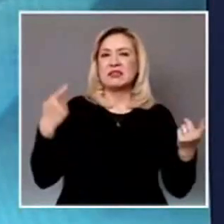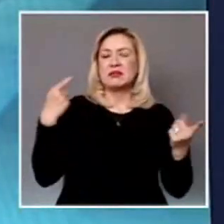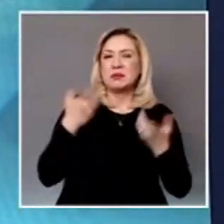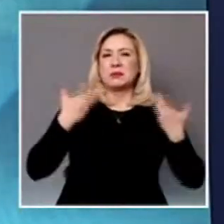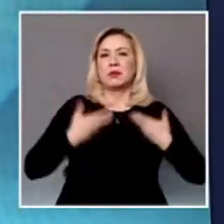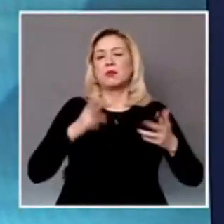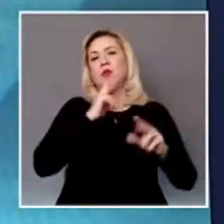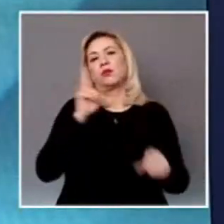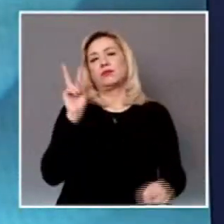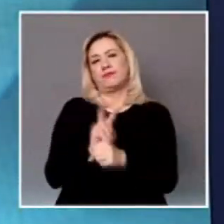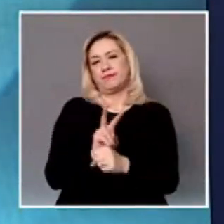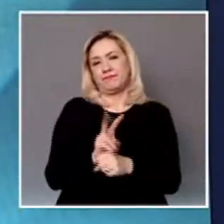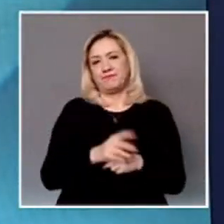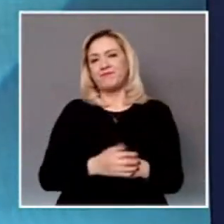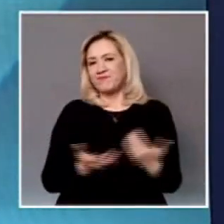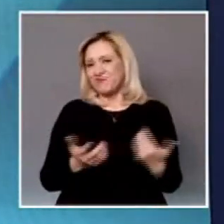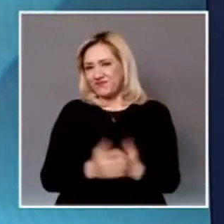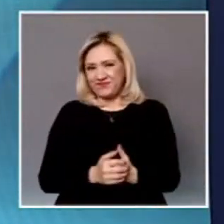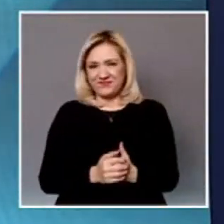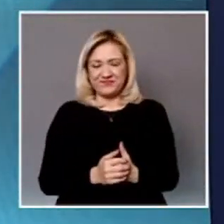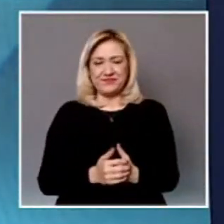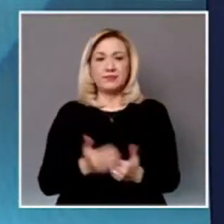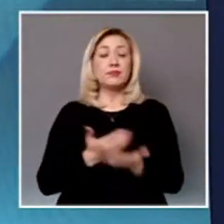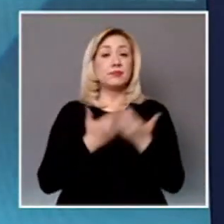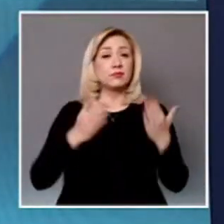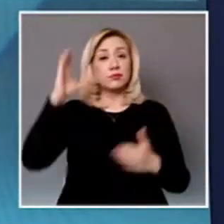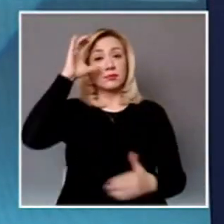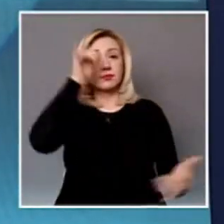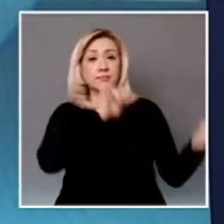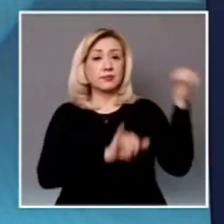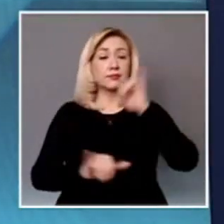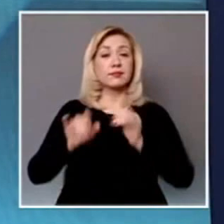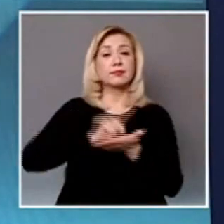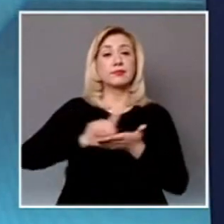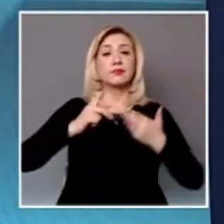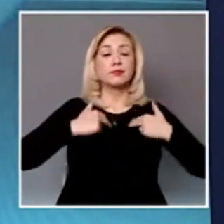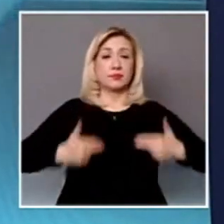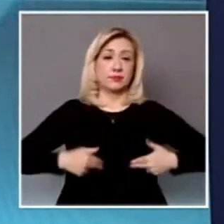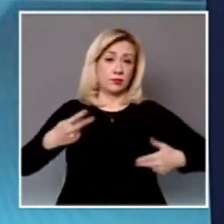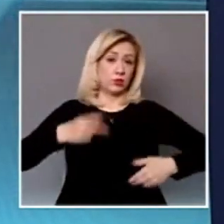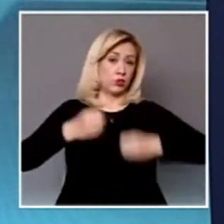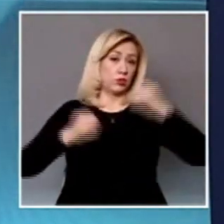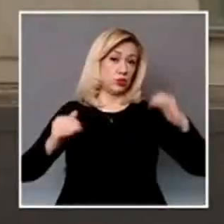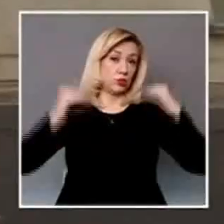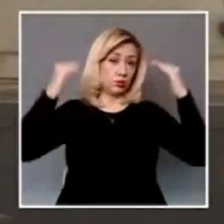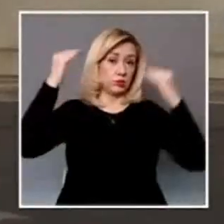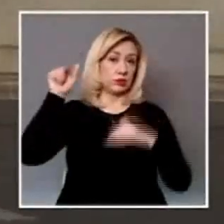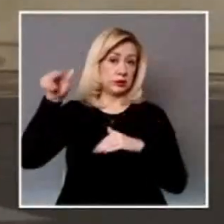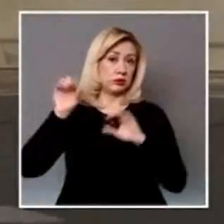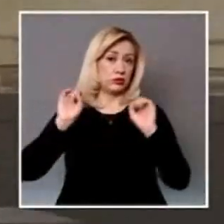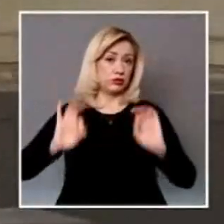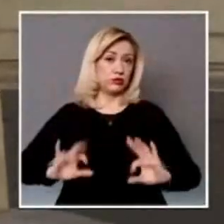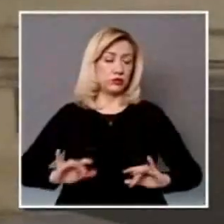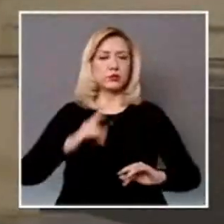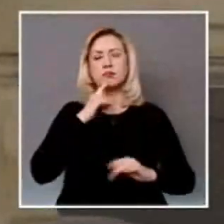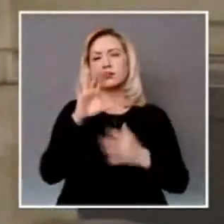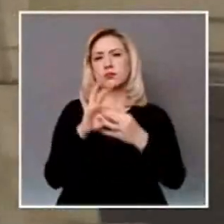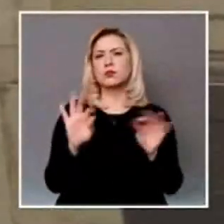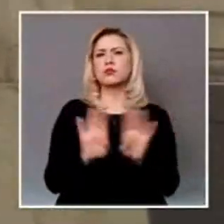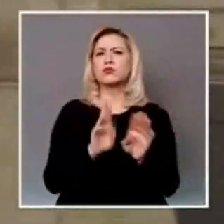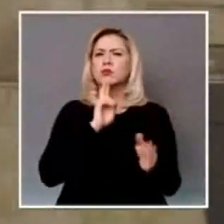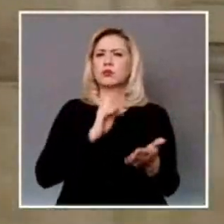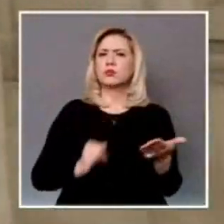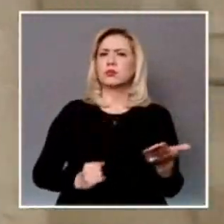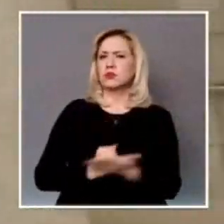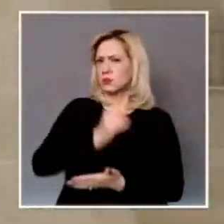Y la Unidad General de Conocimiento Científico y Derechos Humanos de la Corte explicó algunas sentencias de la Corte Interamericana de